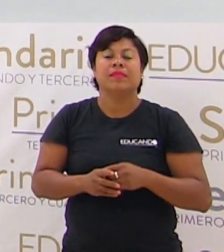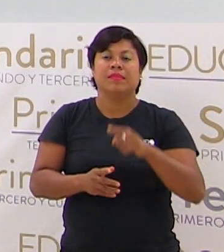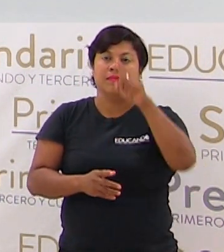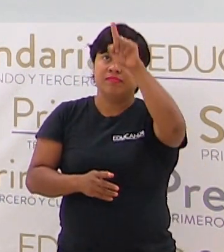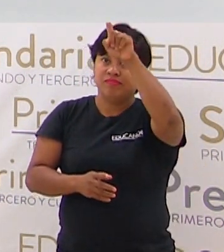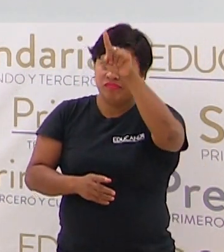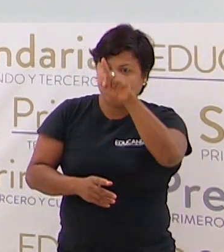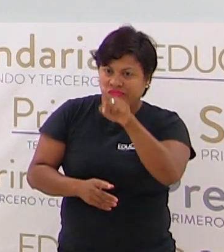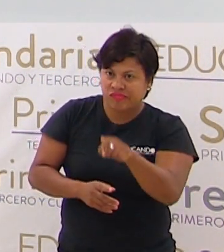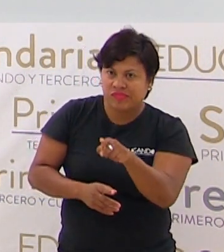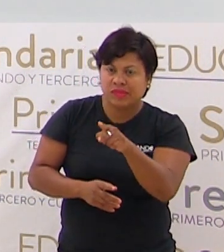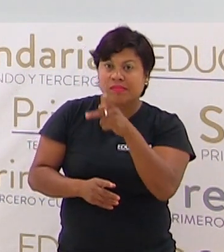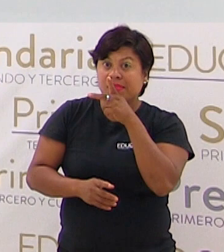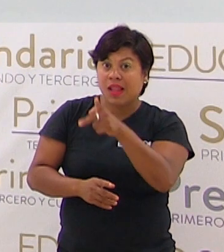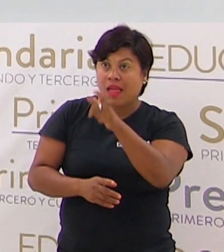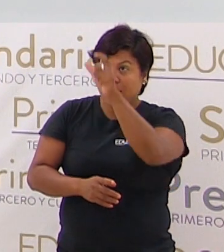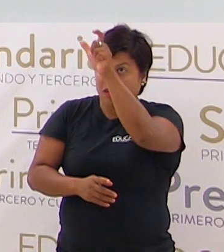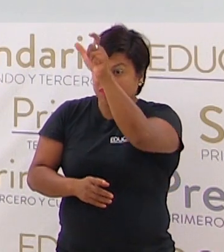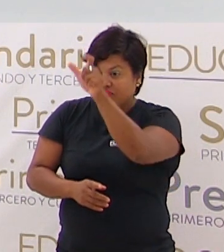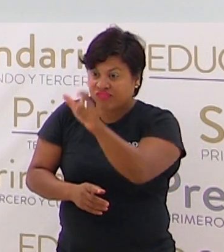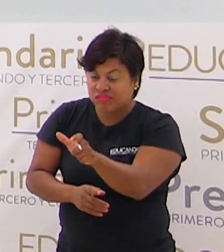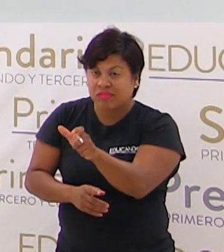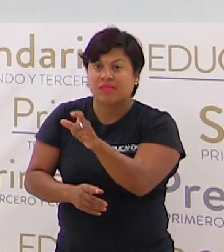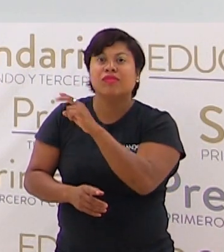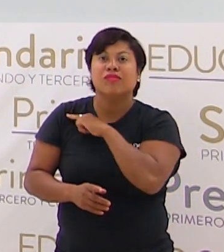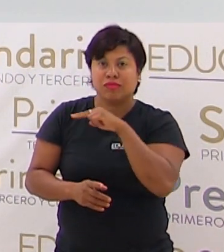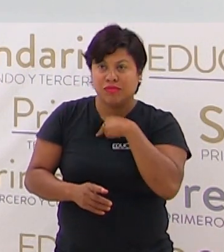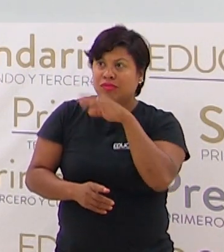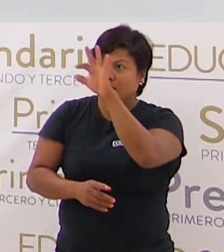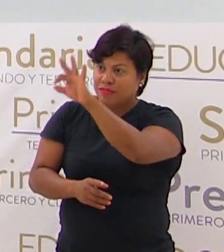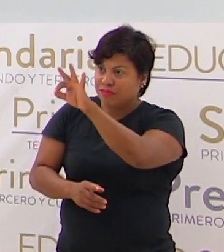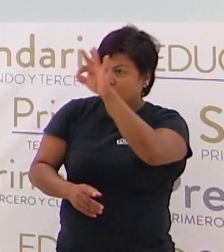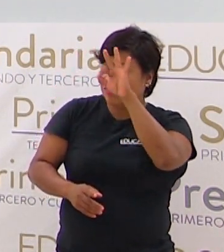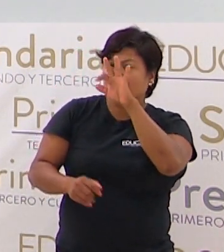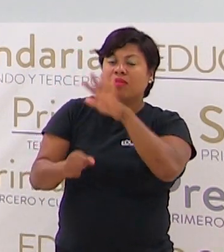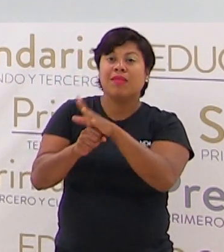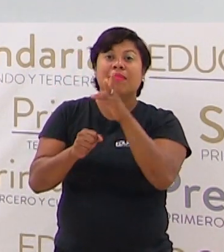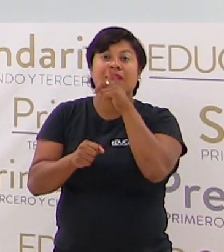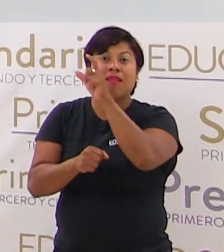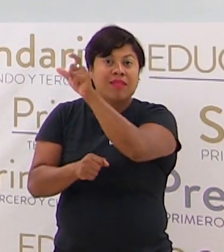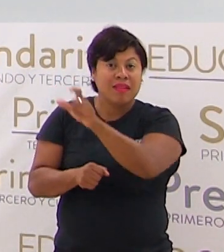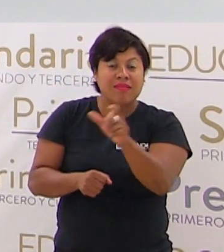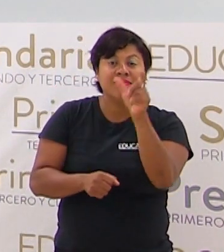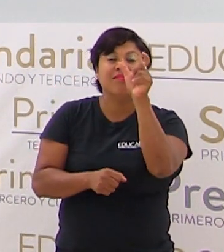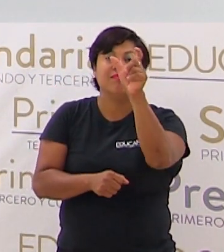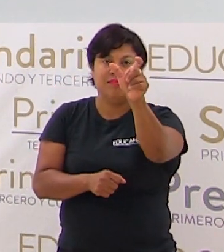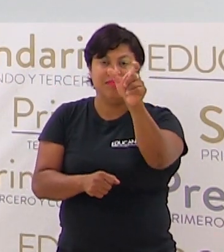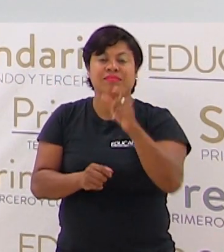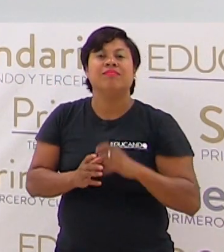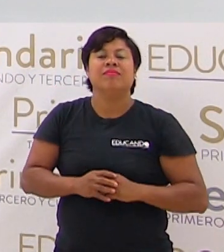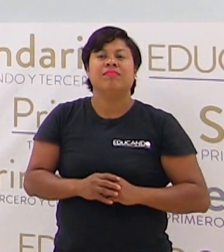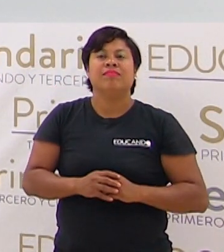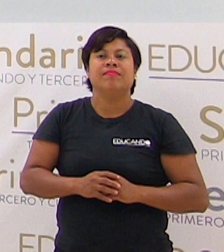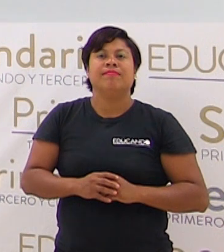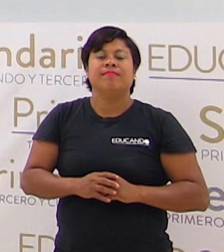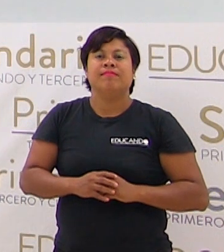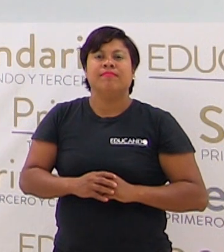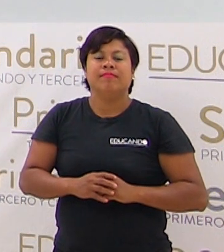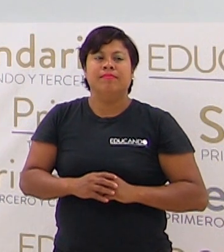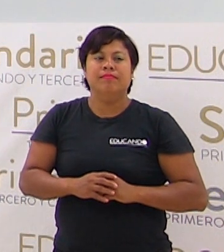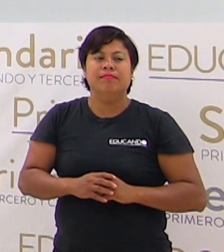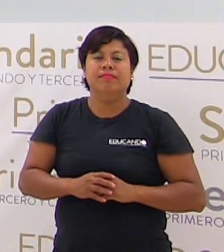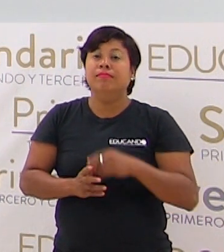tenemos esta línea que está acá, en donde vamos a poner cada una de estas palabras,